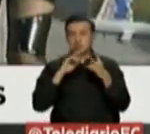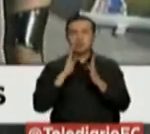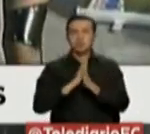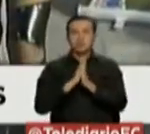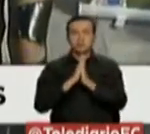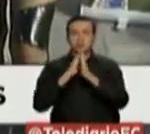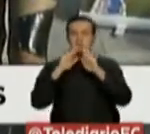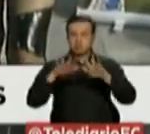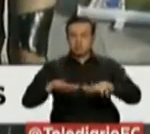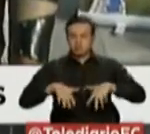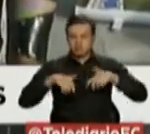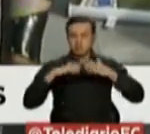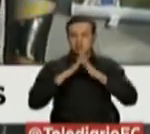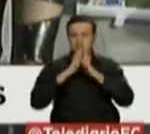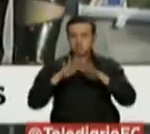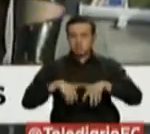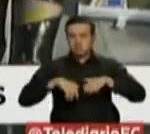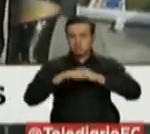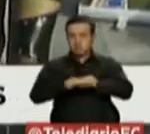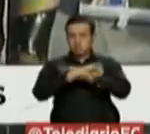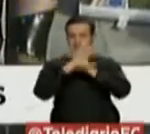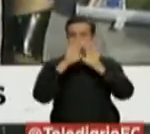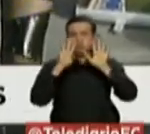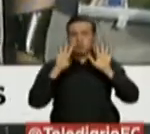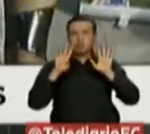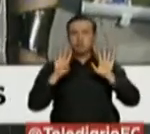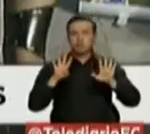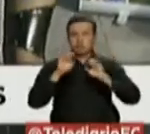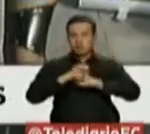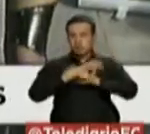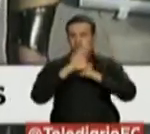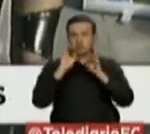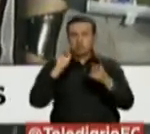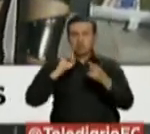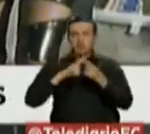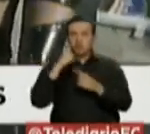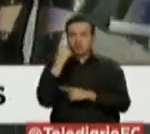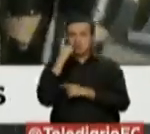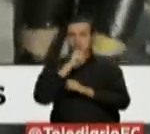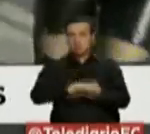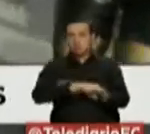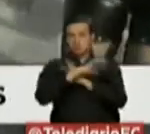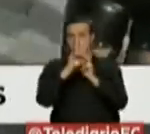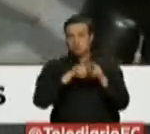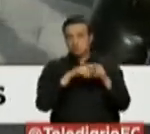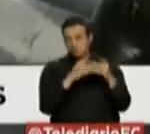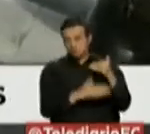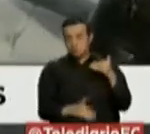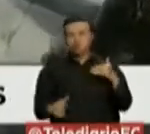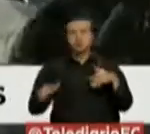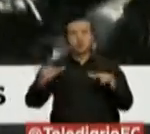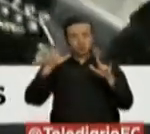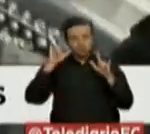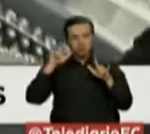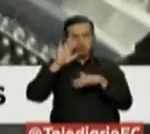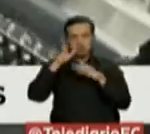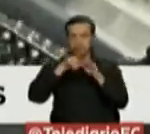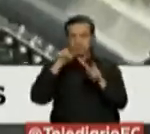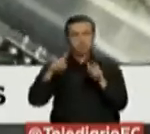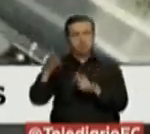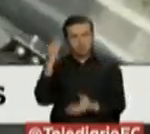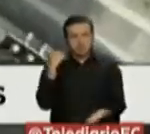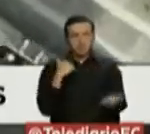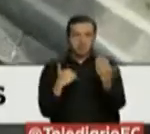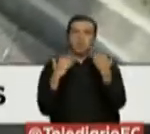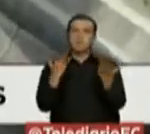misa en la mañana, a las 9 de la mañana, y desde las 11 de la mañana empieza el rock. Así que todos bienvenidos, que